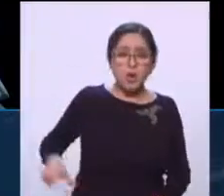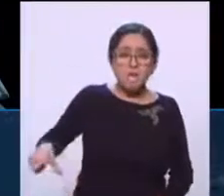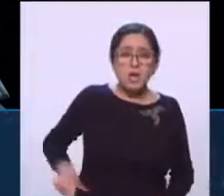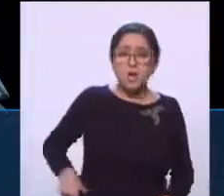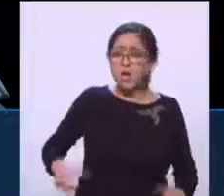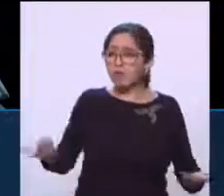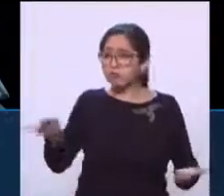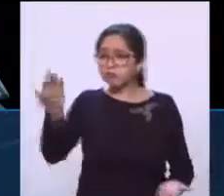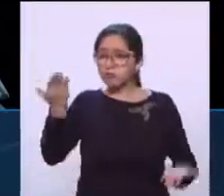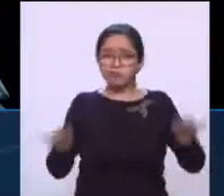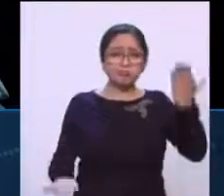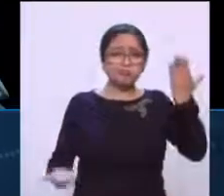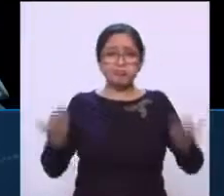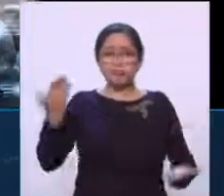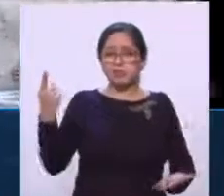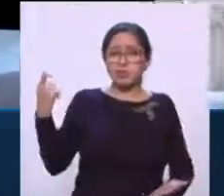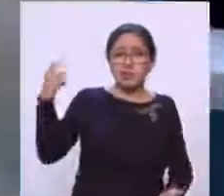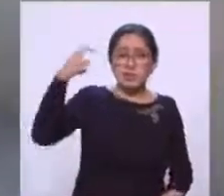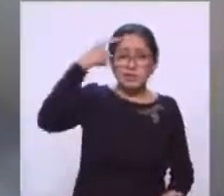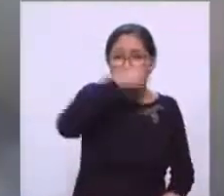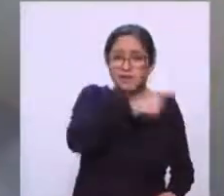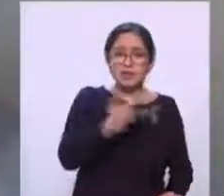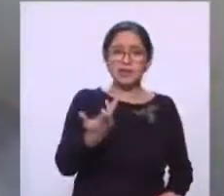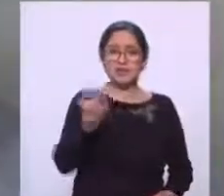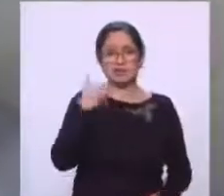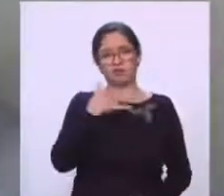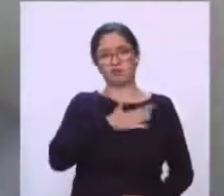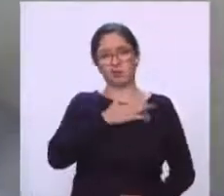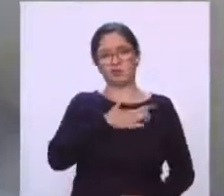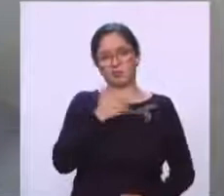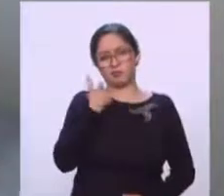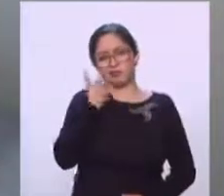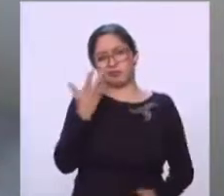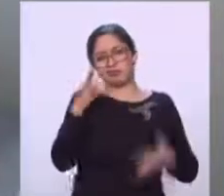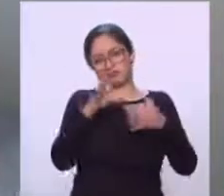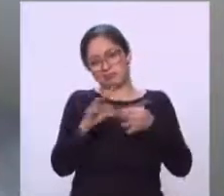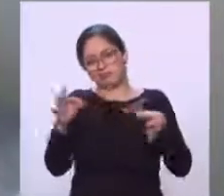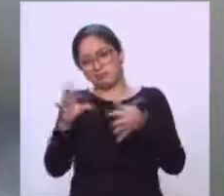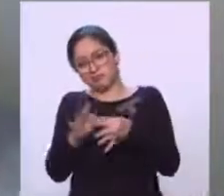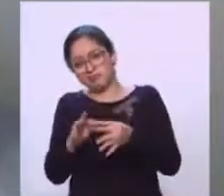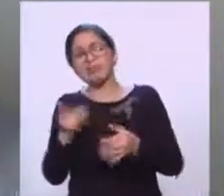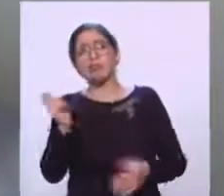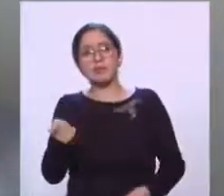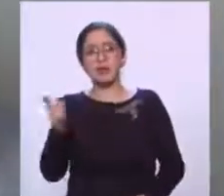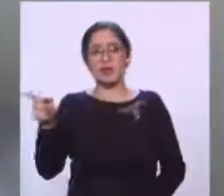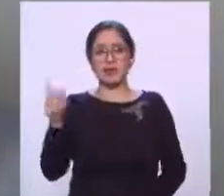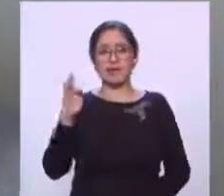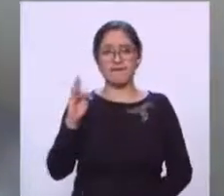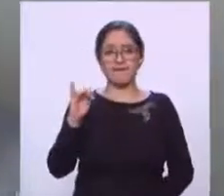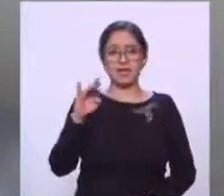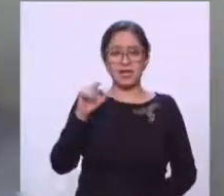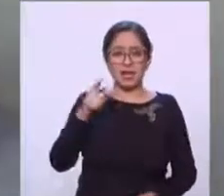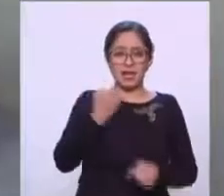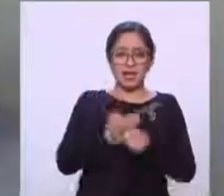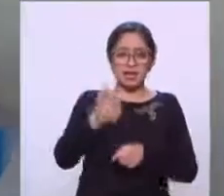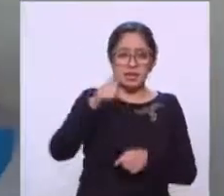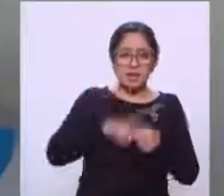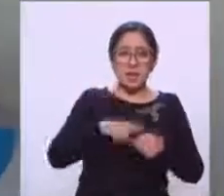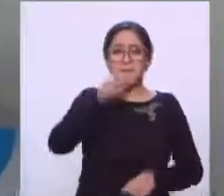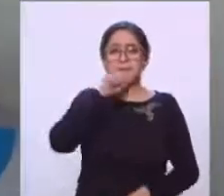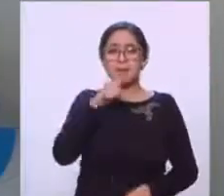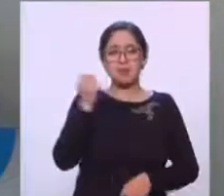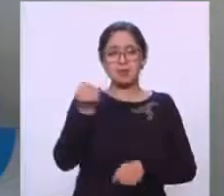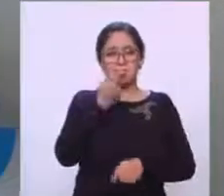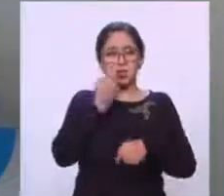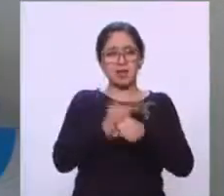poder paralelo que ya se instituyó así, me atrevo a decirlo con todo lo que esto implica, del fiscal estatal y del secretario de Seguridad